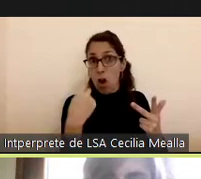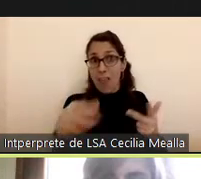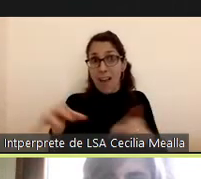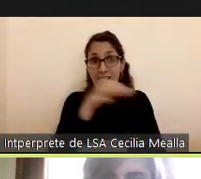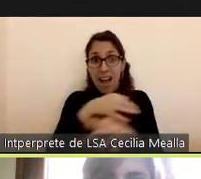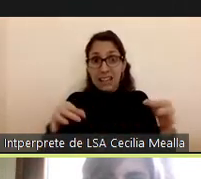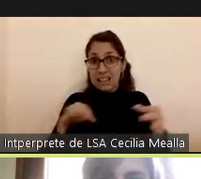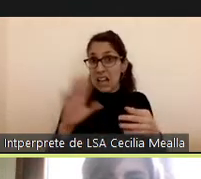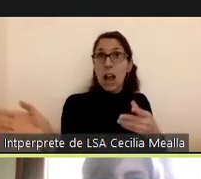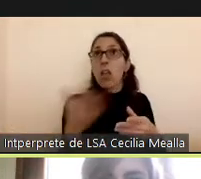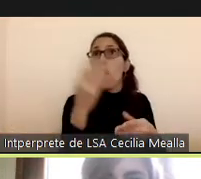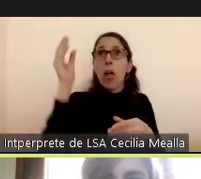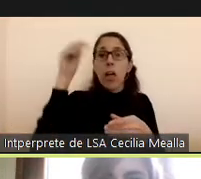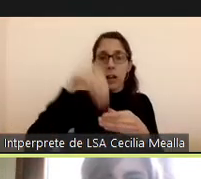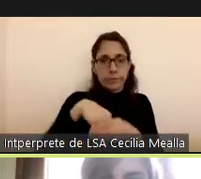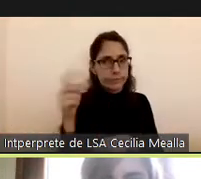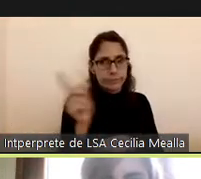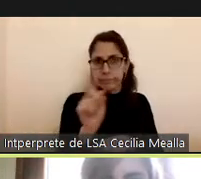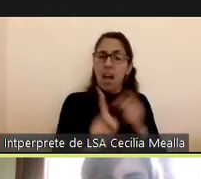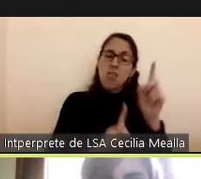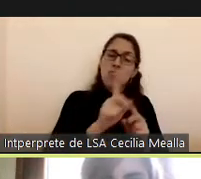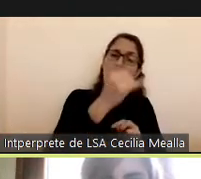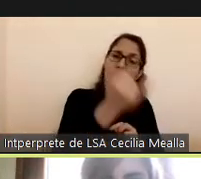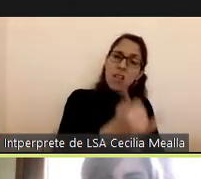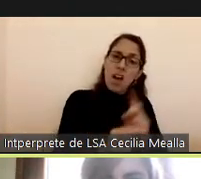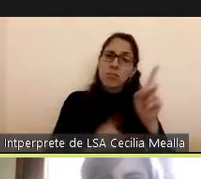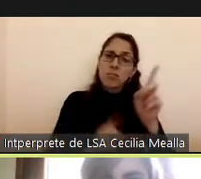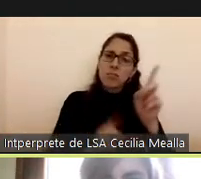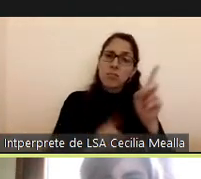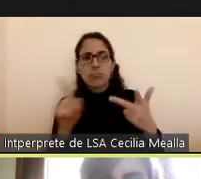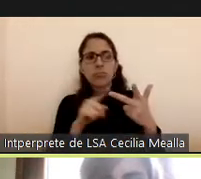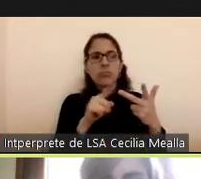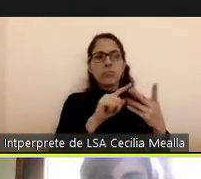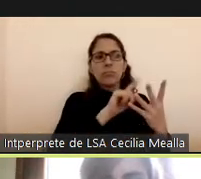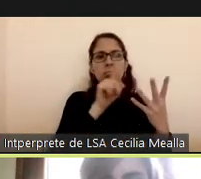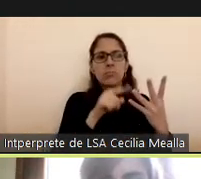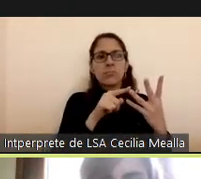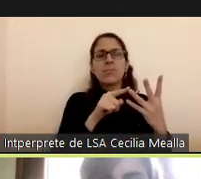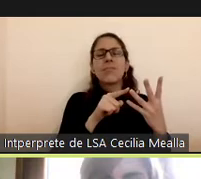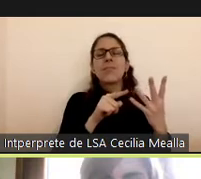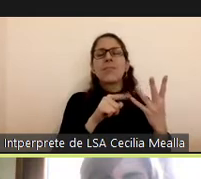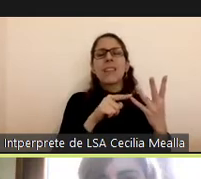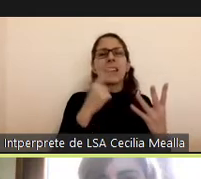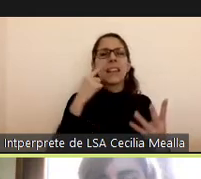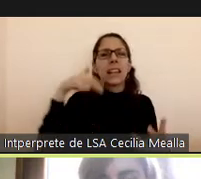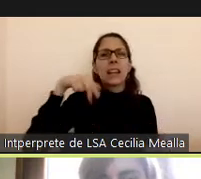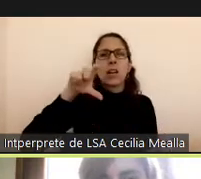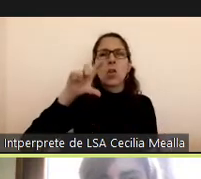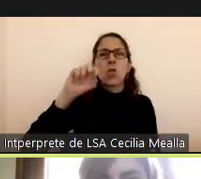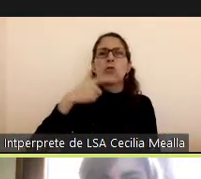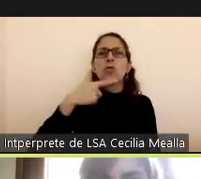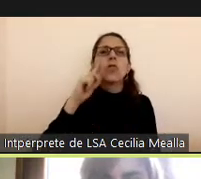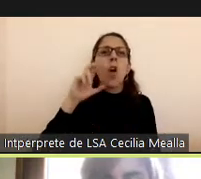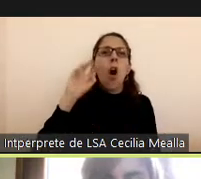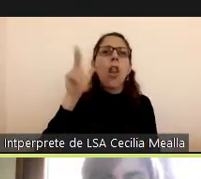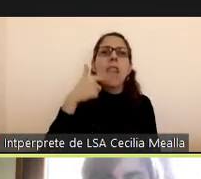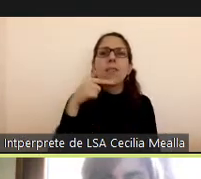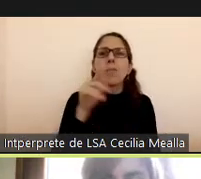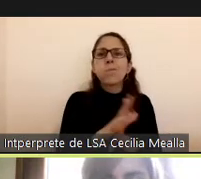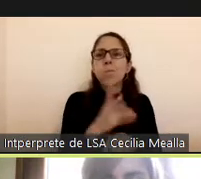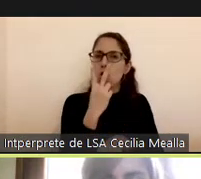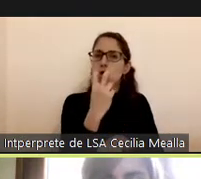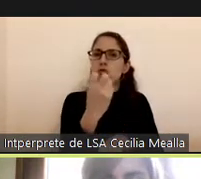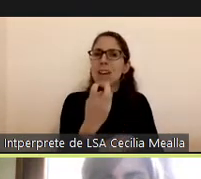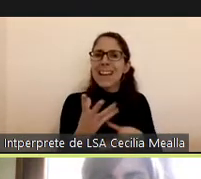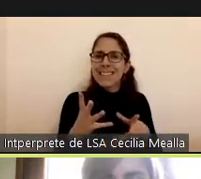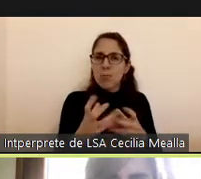o no, ¿sí? Las inclusiones, ¿sí? Que son los reservorios de nutrientes. ¿Mm?